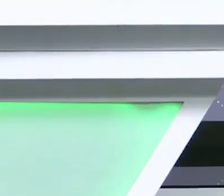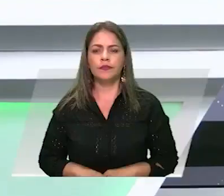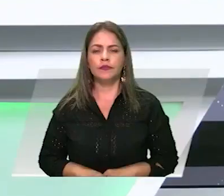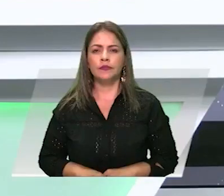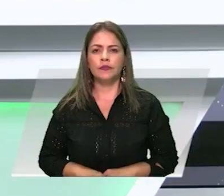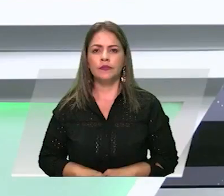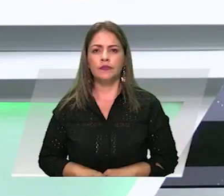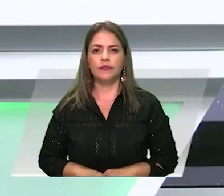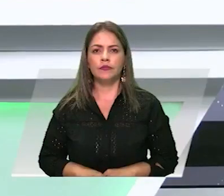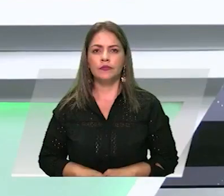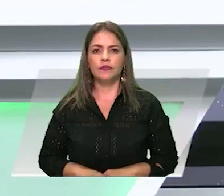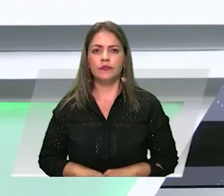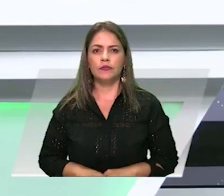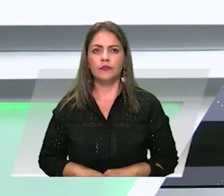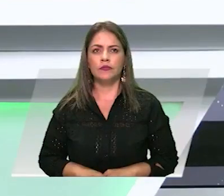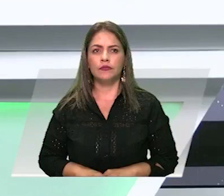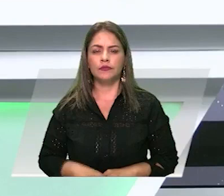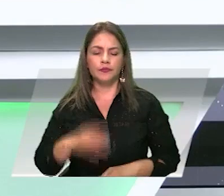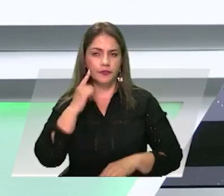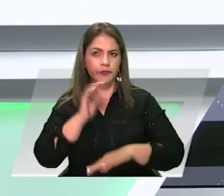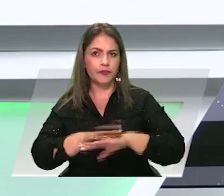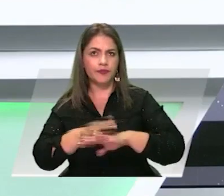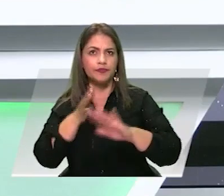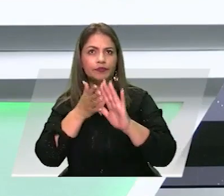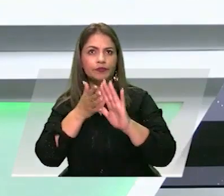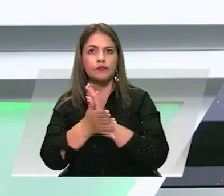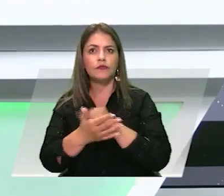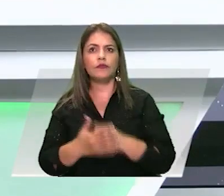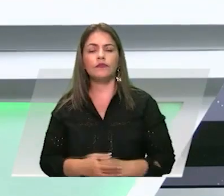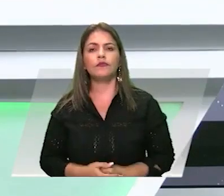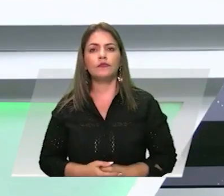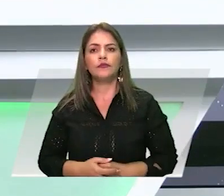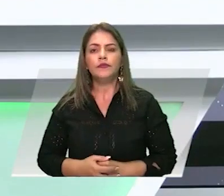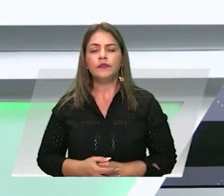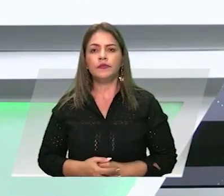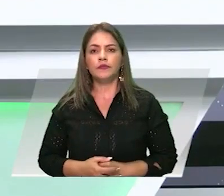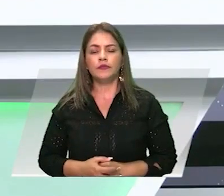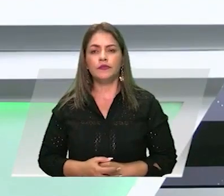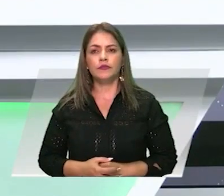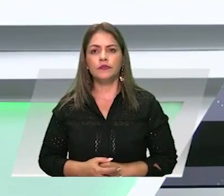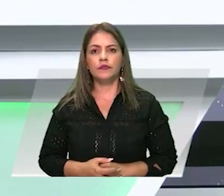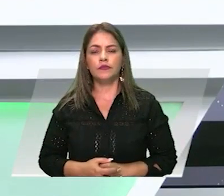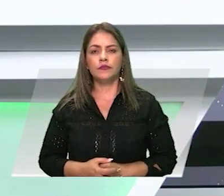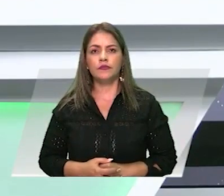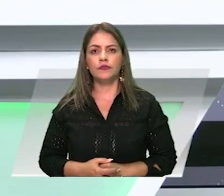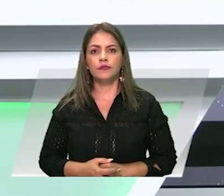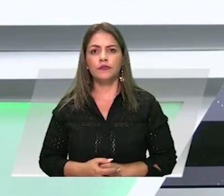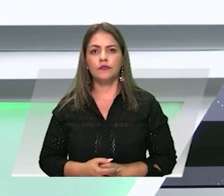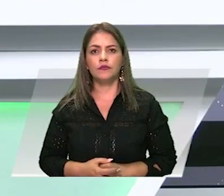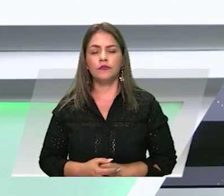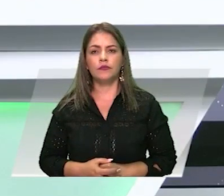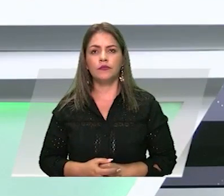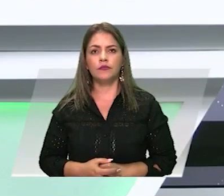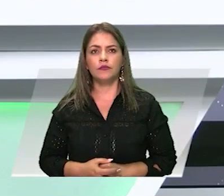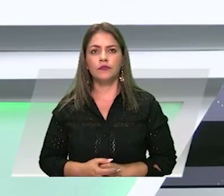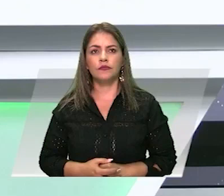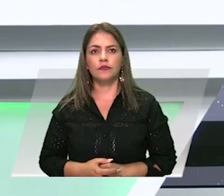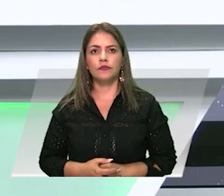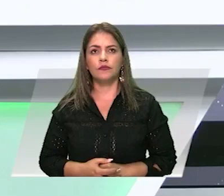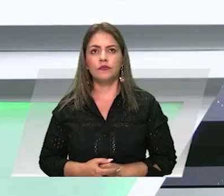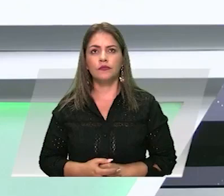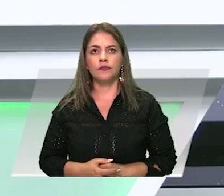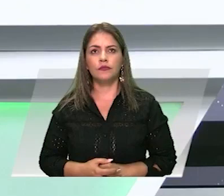el año 2023 en Urrao se registraron 33 muertes violentas y en lo que va corrido de este año ya son 10, razón que llevó a